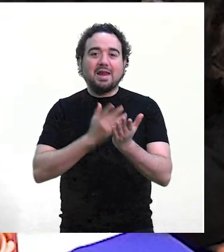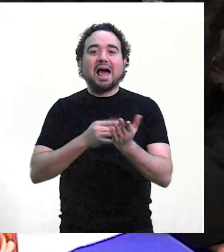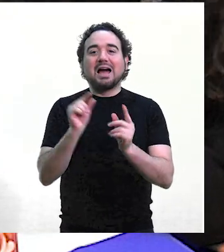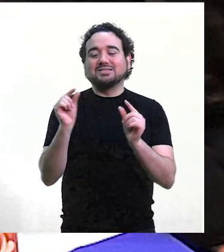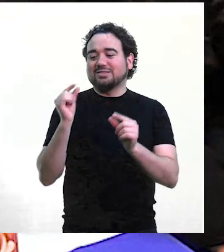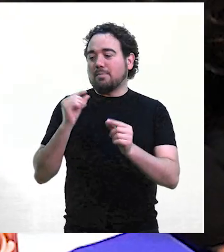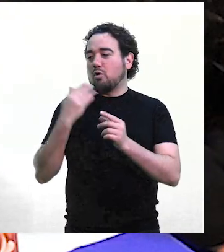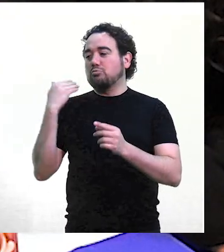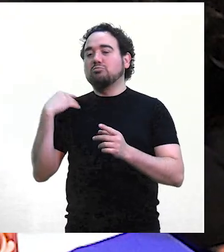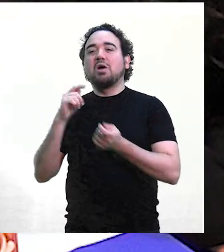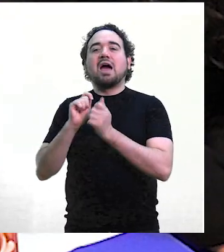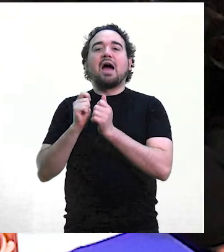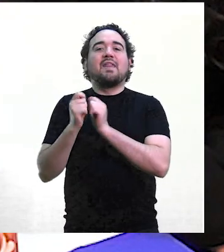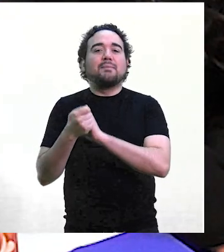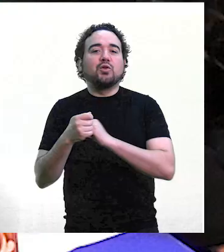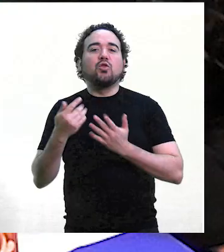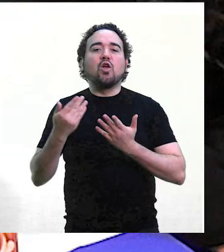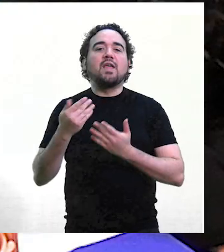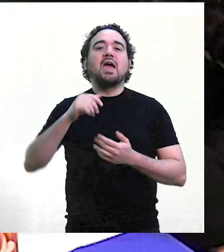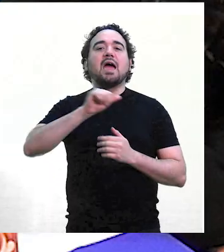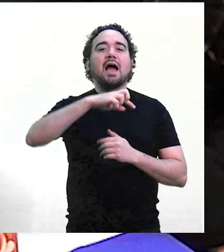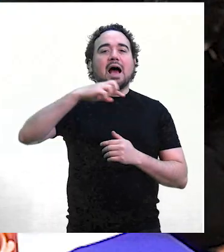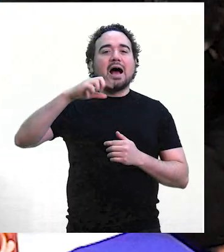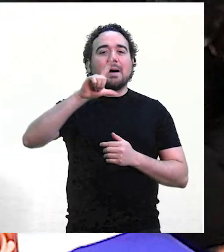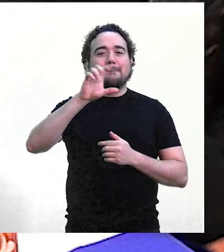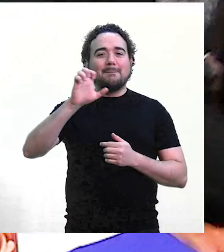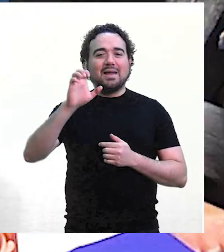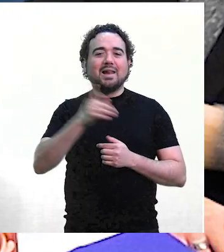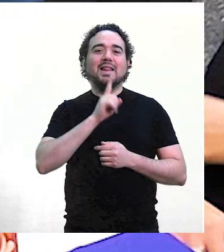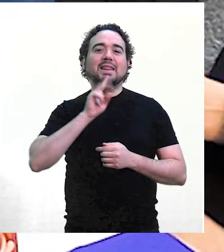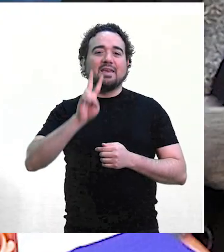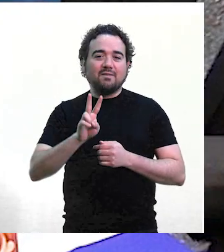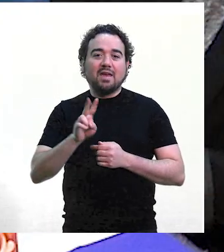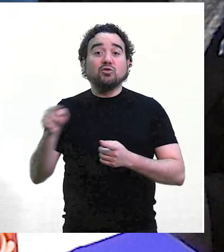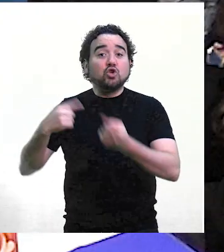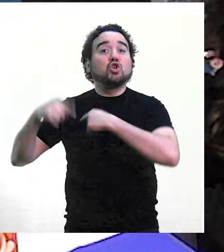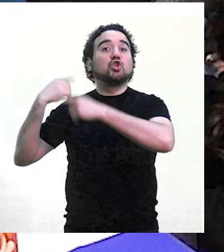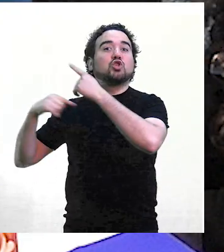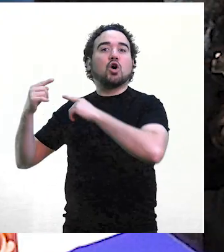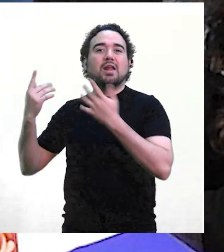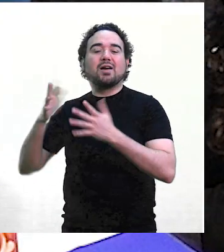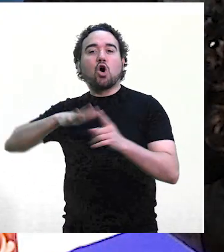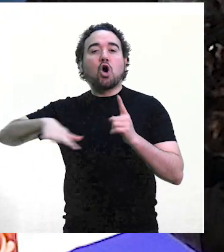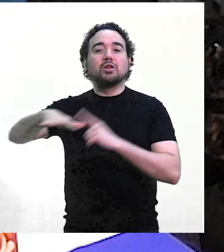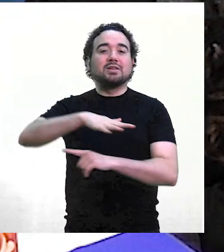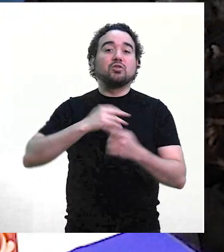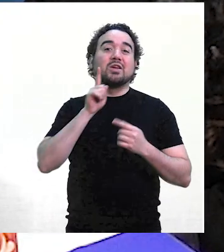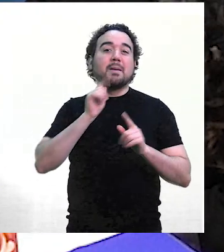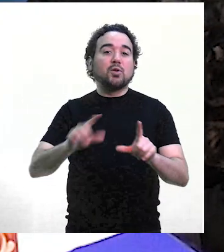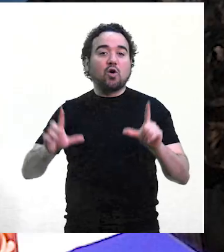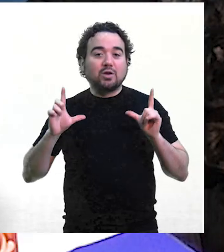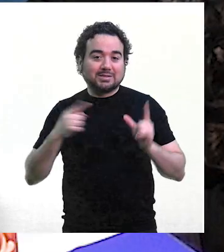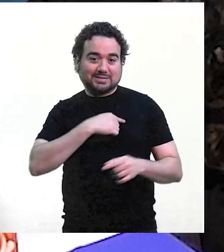poquito se le hizo una adaptación en Apple TV, si no me equivoco. Y la historia se da en un